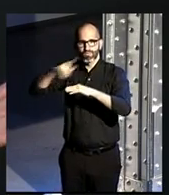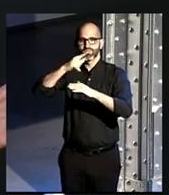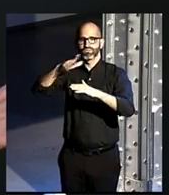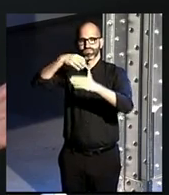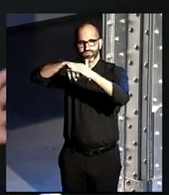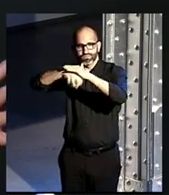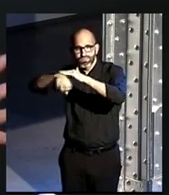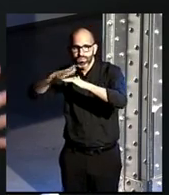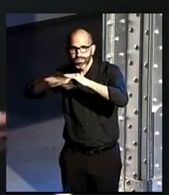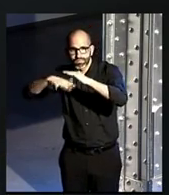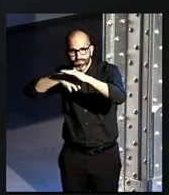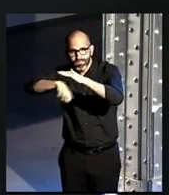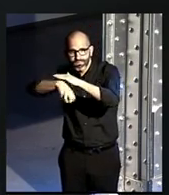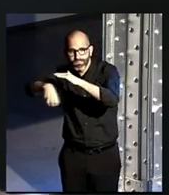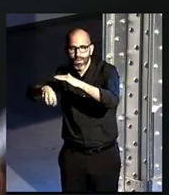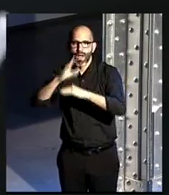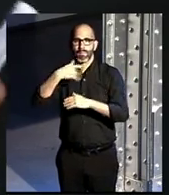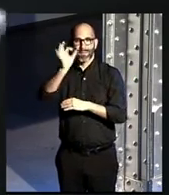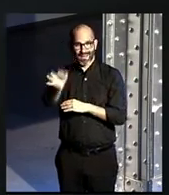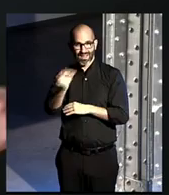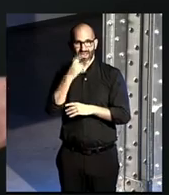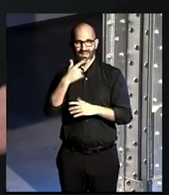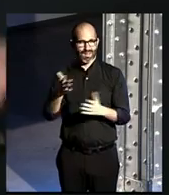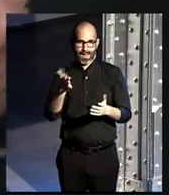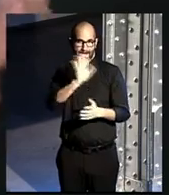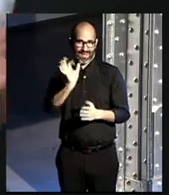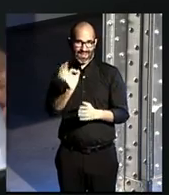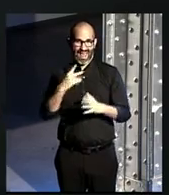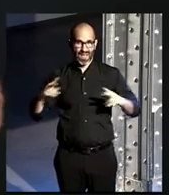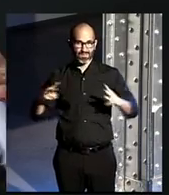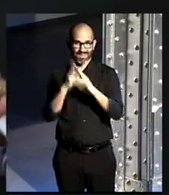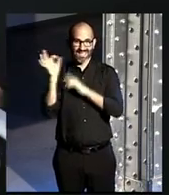en el siglo XX. ¿Por qué? Claro, por el 94. Era el año 94, casi